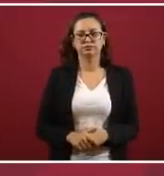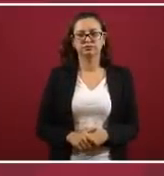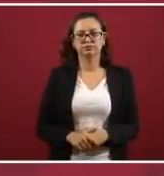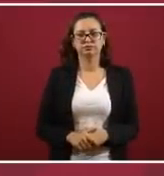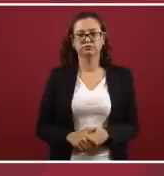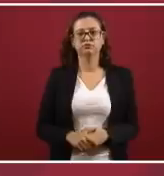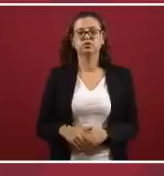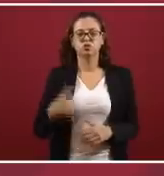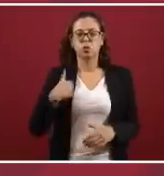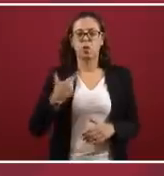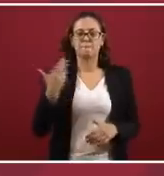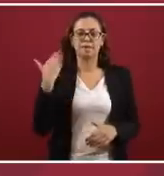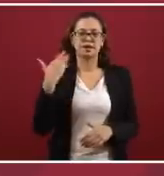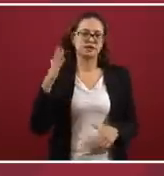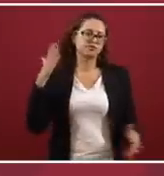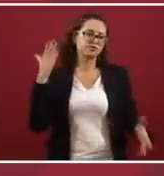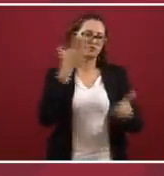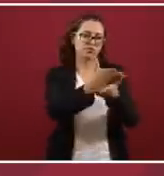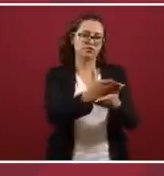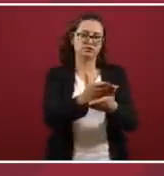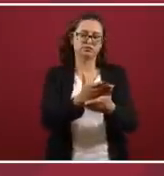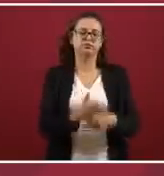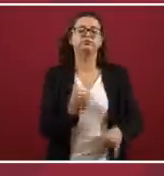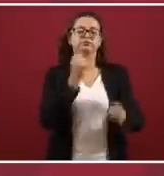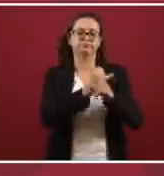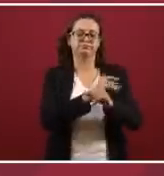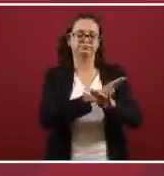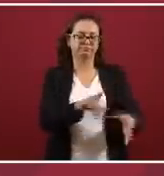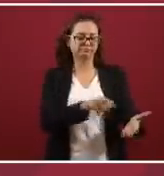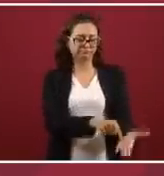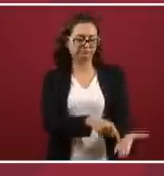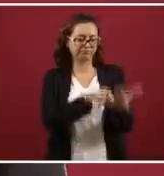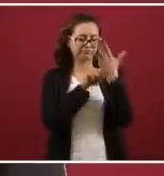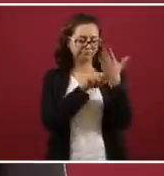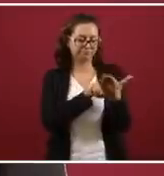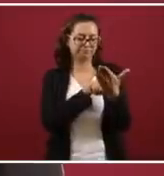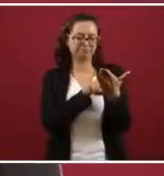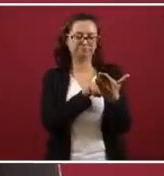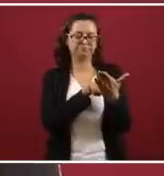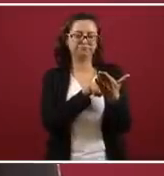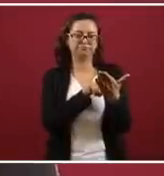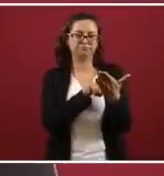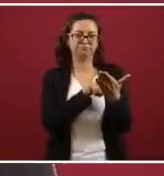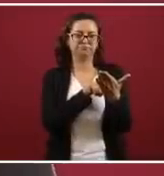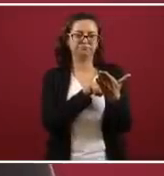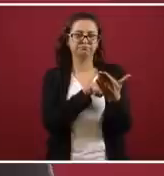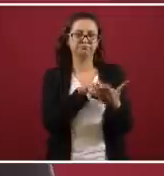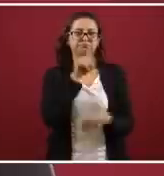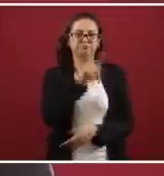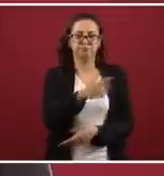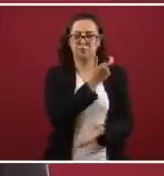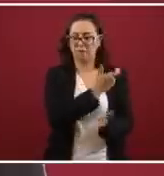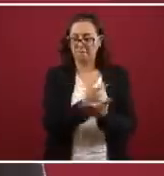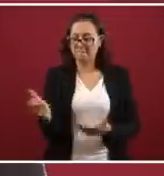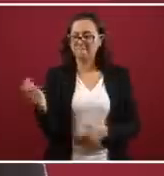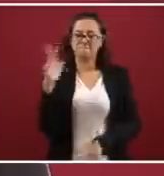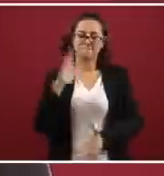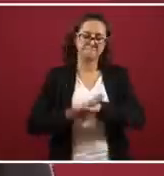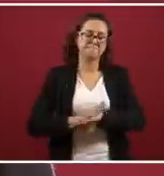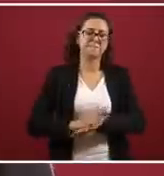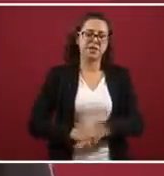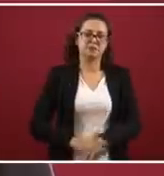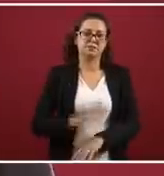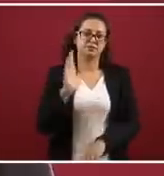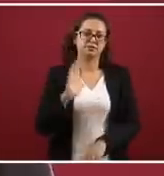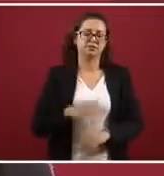Acabo de estar por allá y tengo el informe. Es donde se les paga más al trabajador